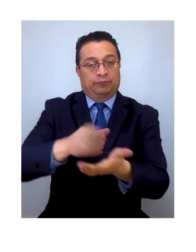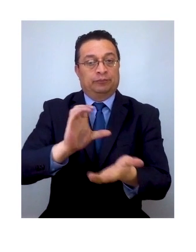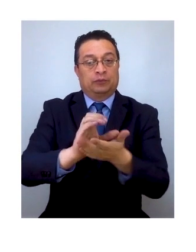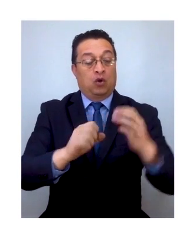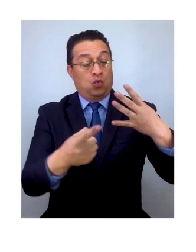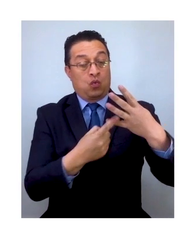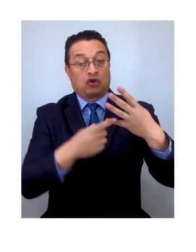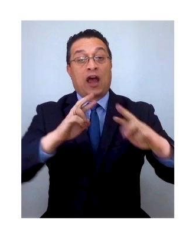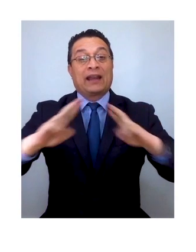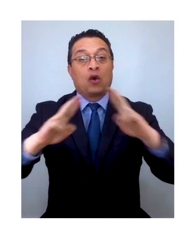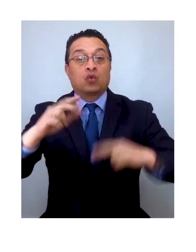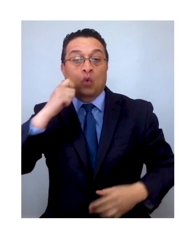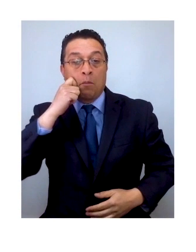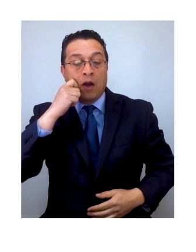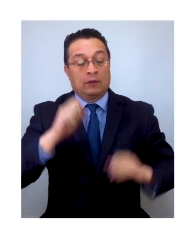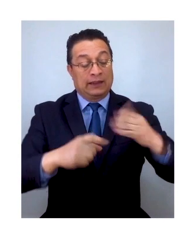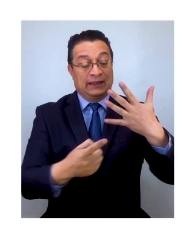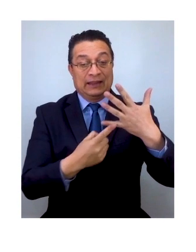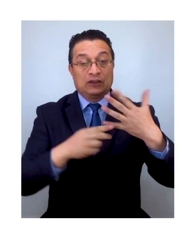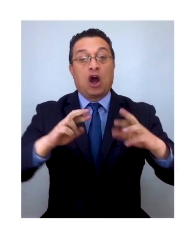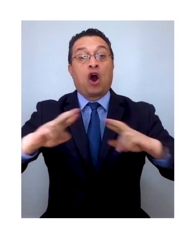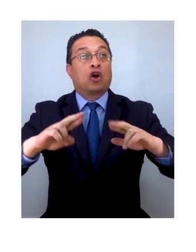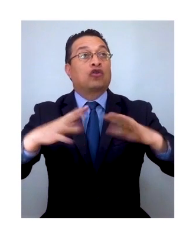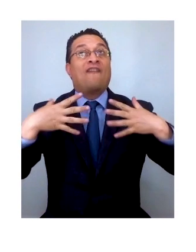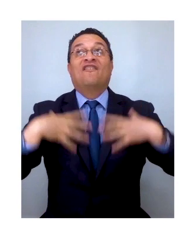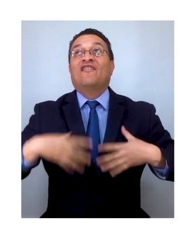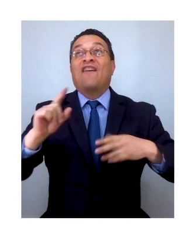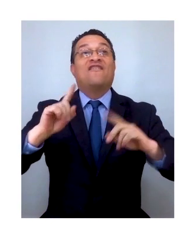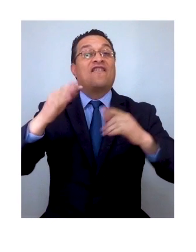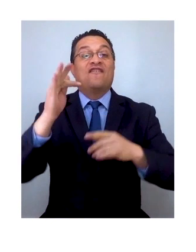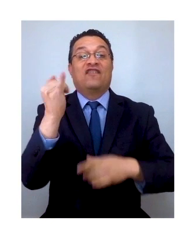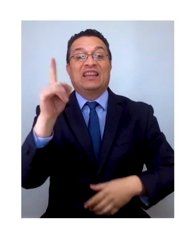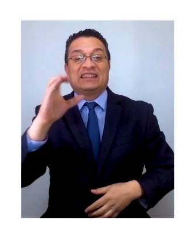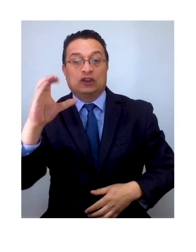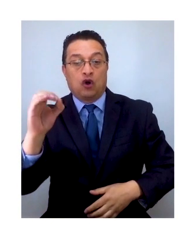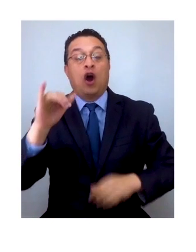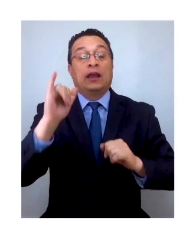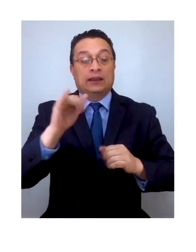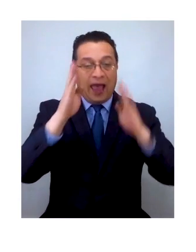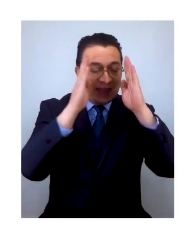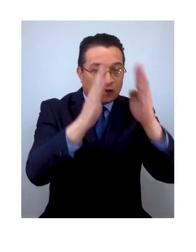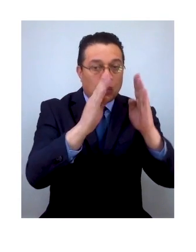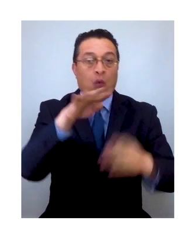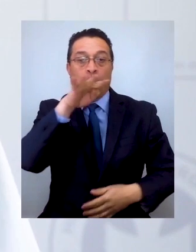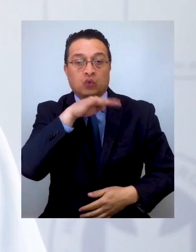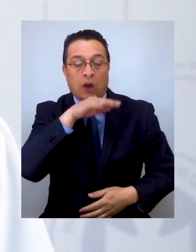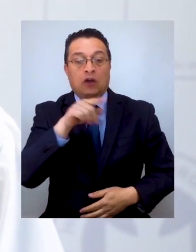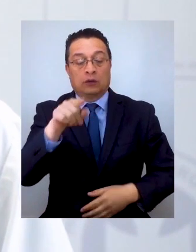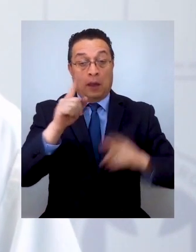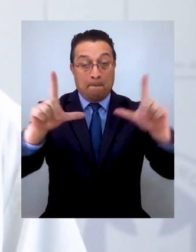Cuarto, recursos humanos. Quinto, recursos físicos. Sexto, atención usuaria. Serán